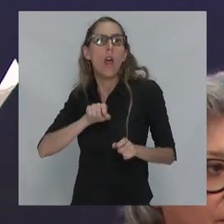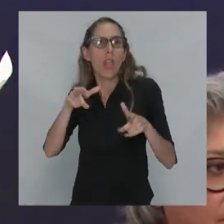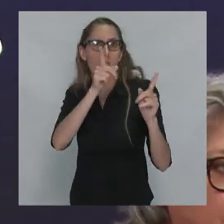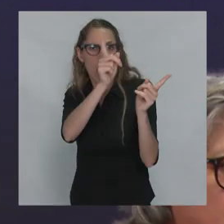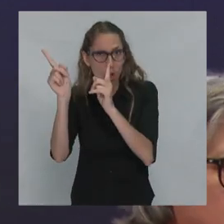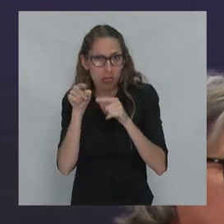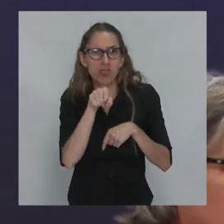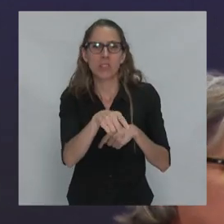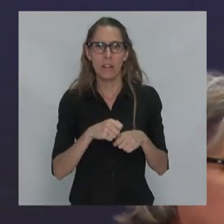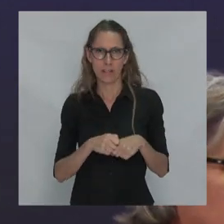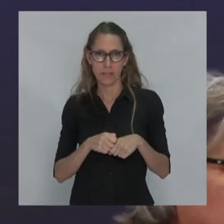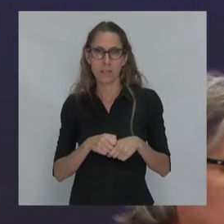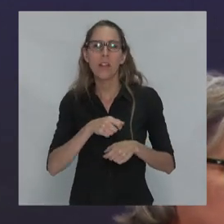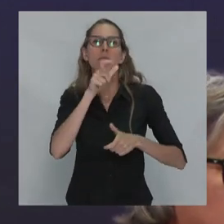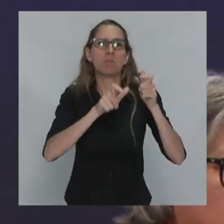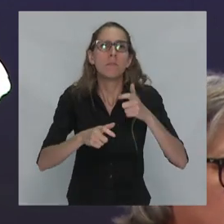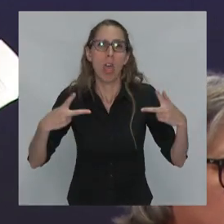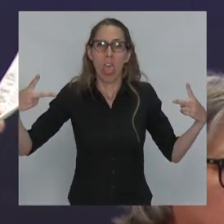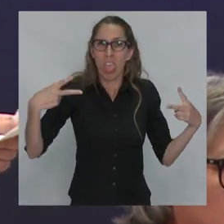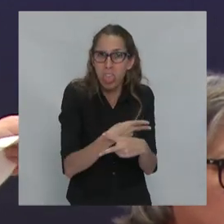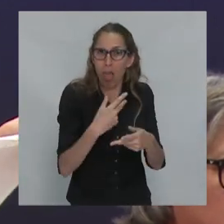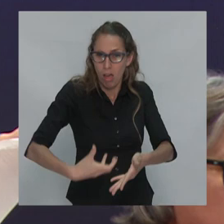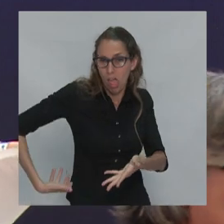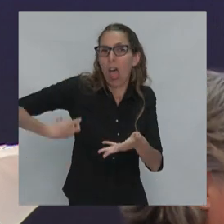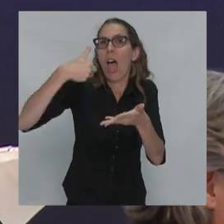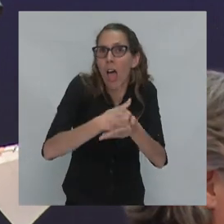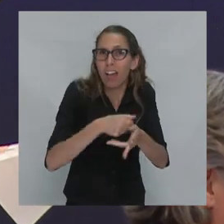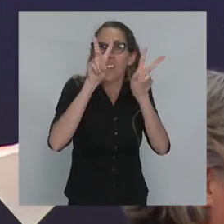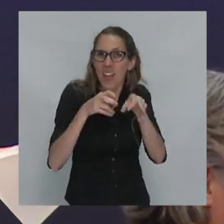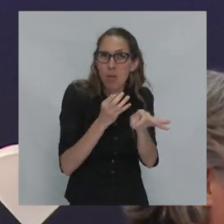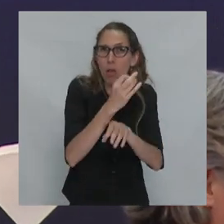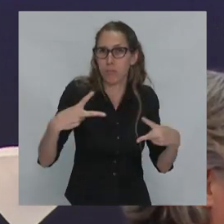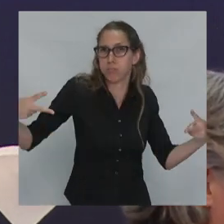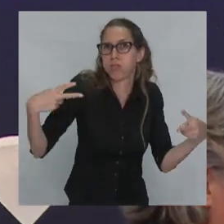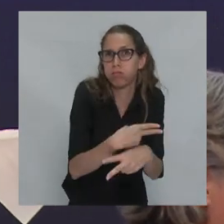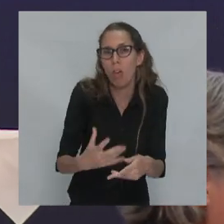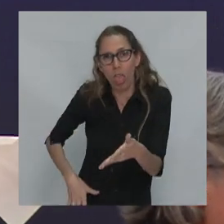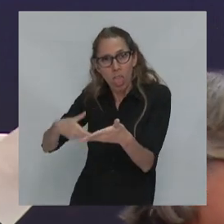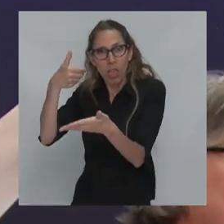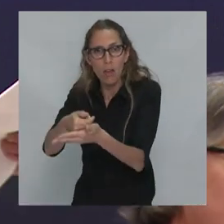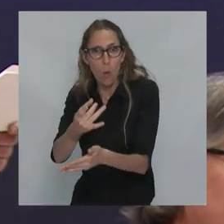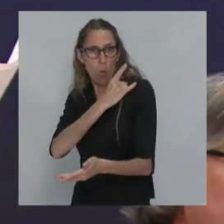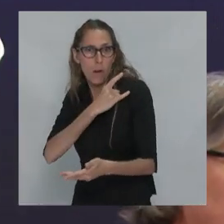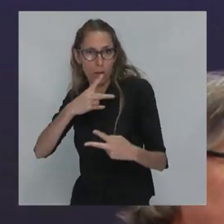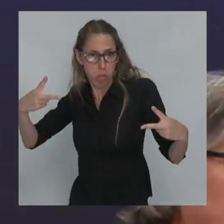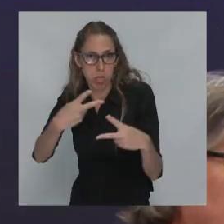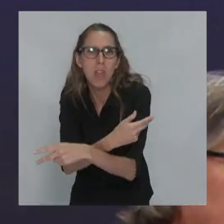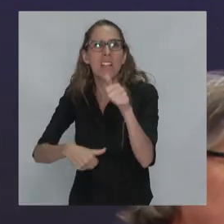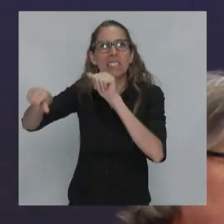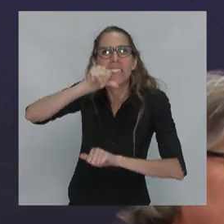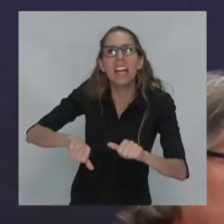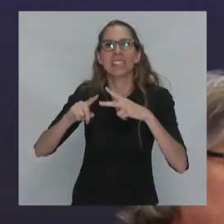docentes, las de las bajas y los recortes del presupuesto para la educación, para las universidades, para la ciencia y la